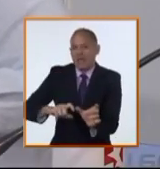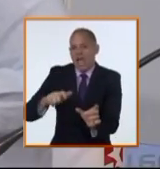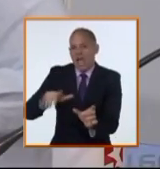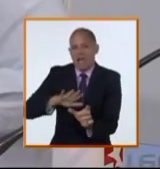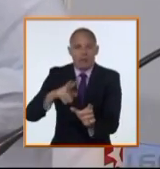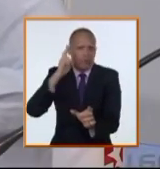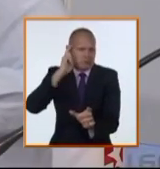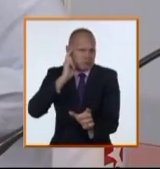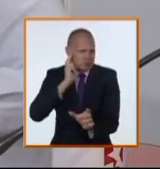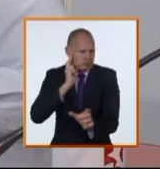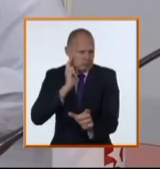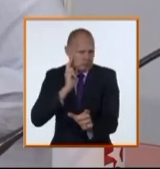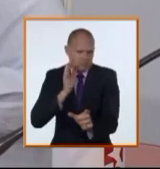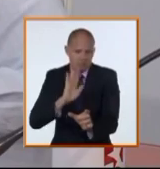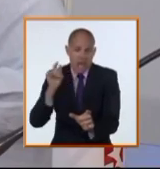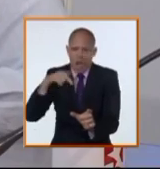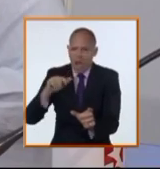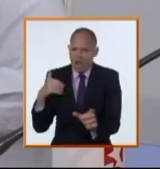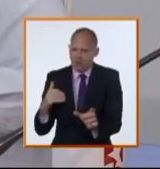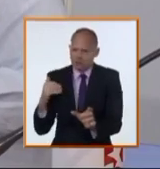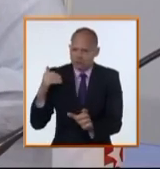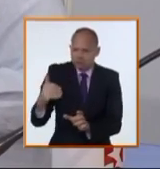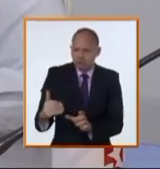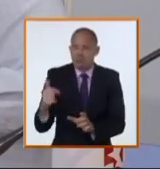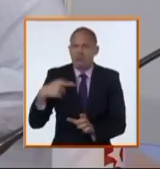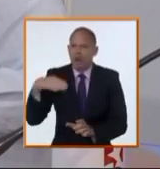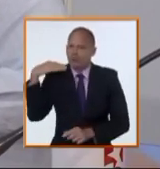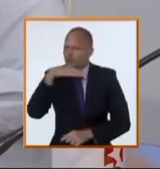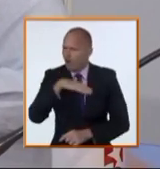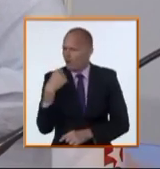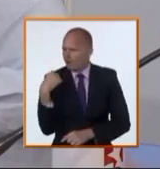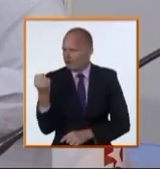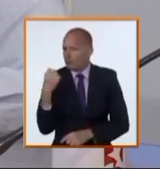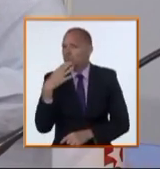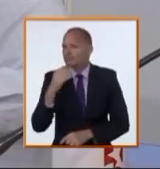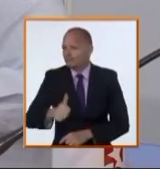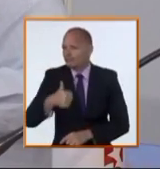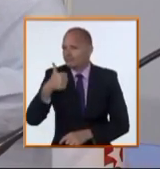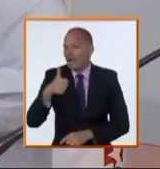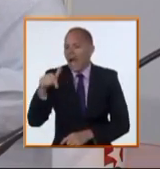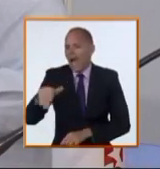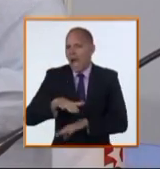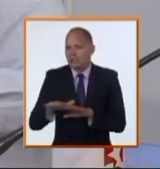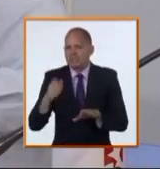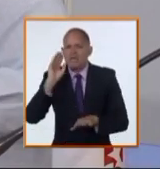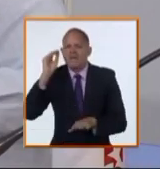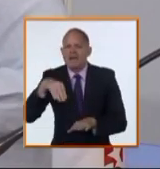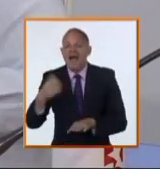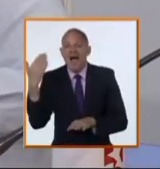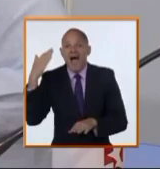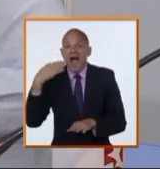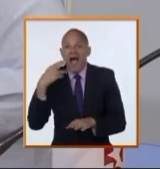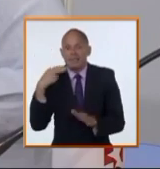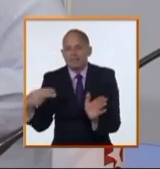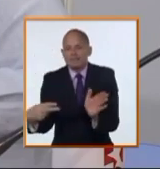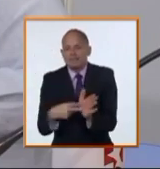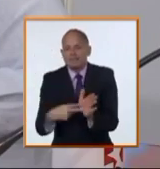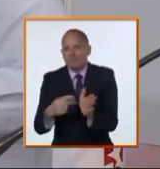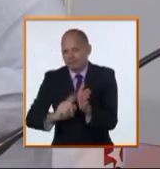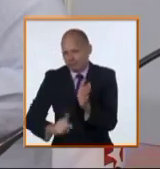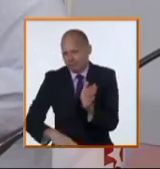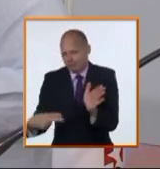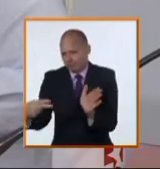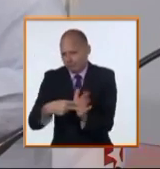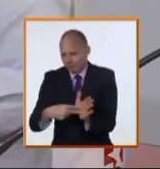estamos hablando de una tecnología de punta incluso Contamos con post inalámbricos sustentado en tecnología